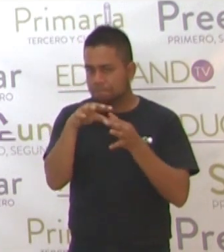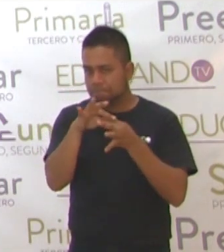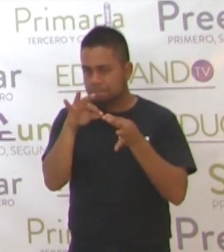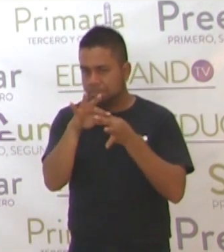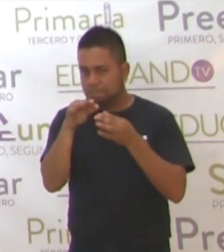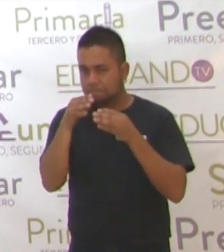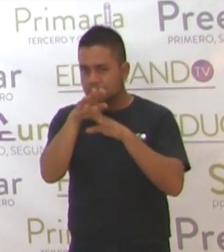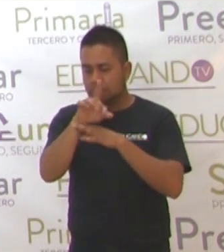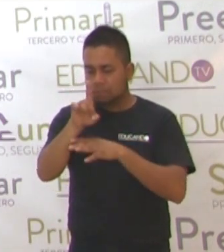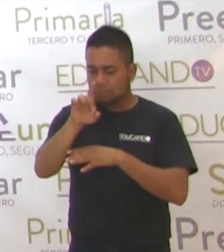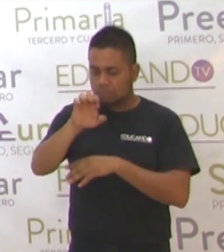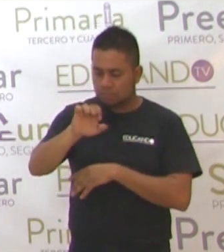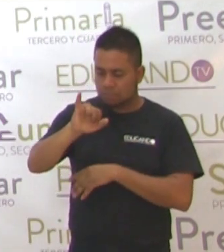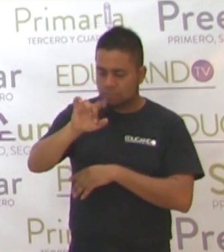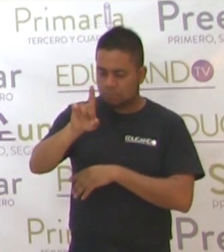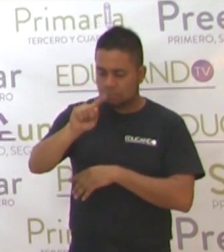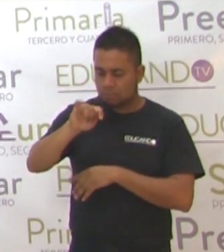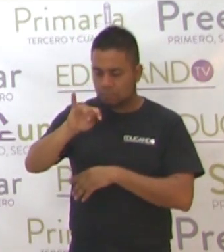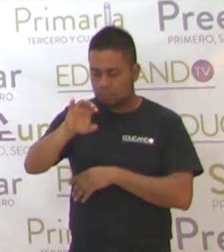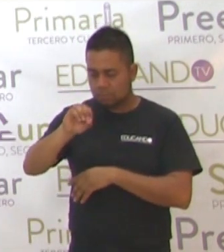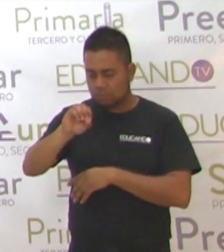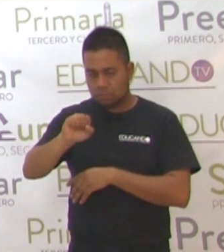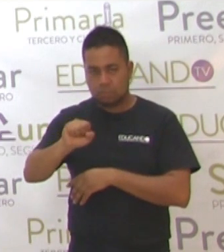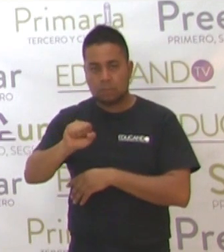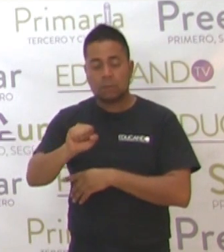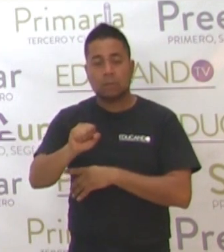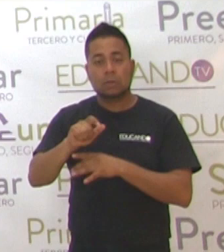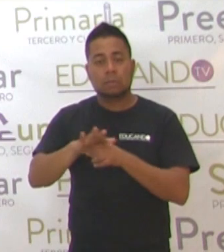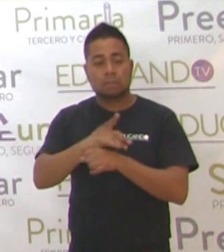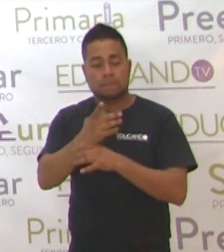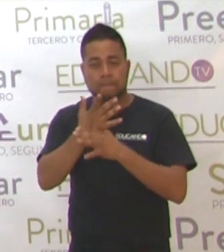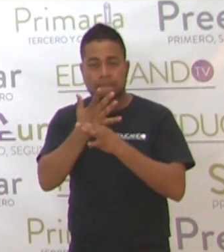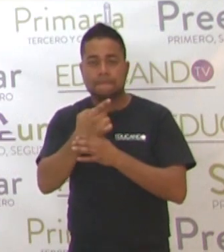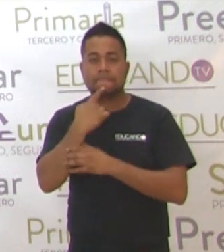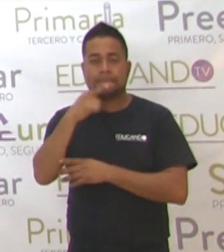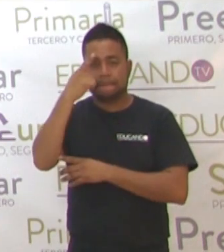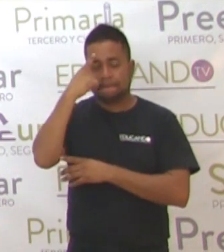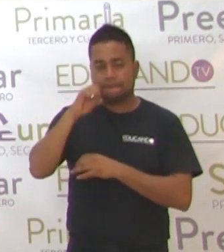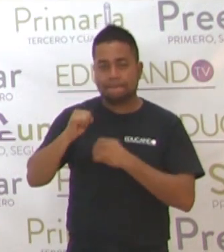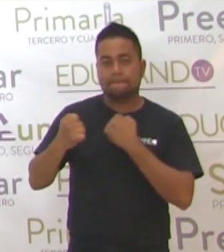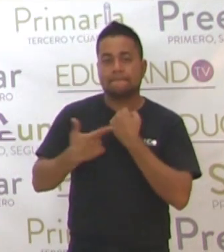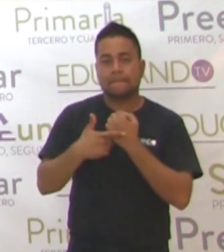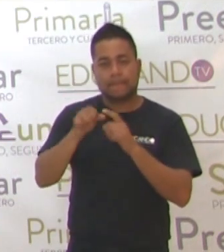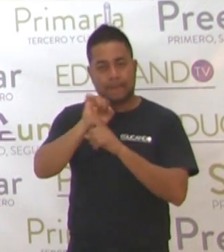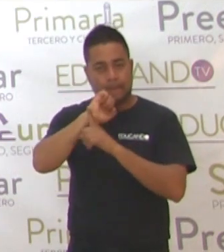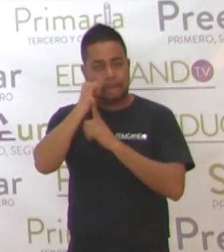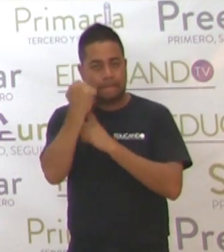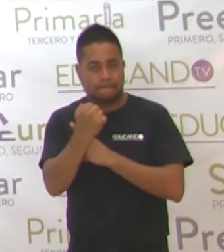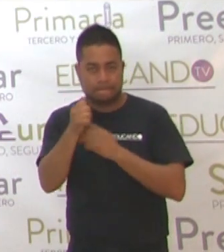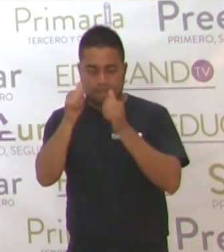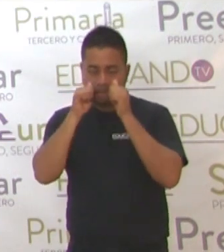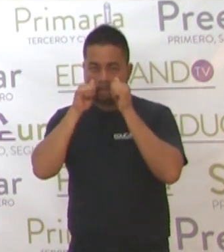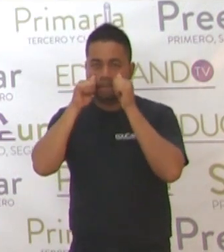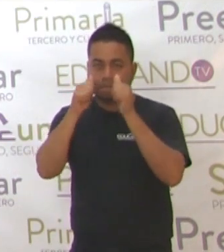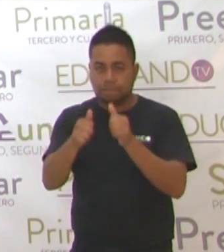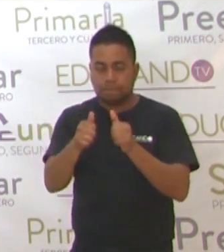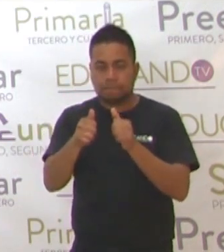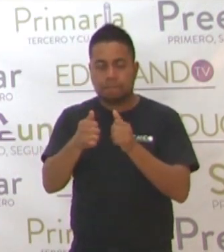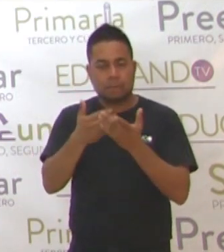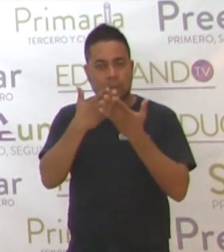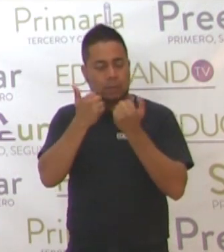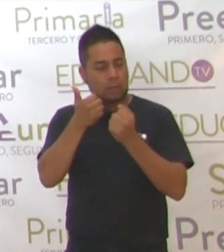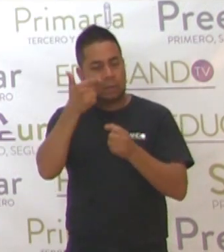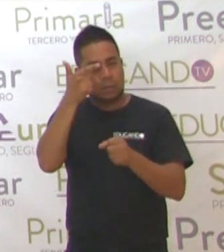díptico bien porque nos hace referencia a alguna situación mucha atención que no está